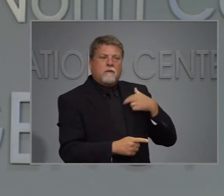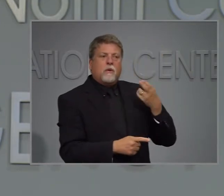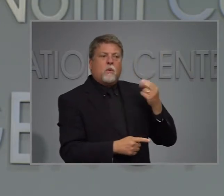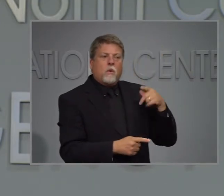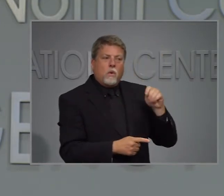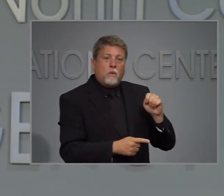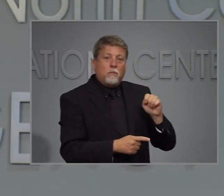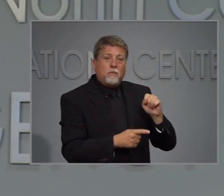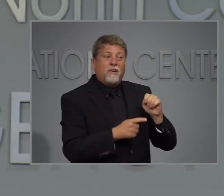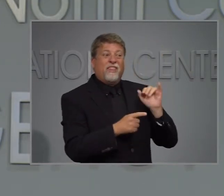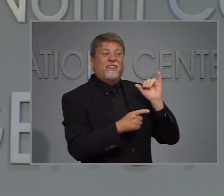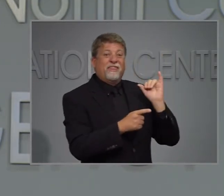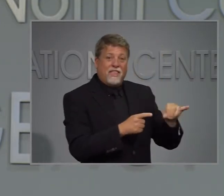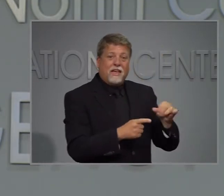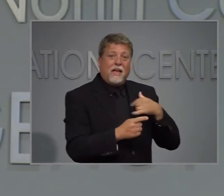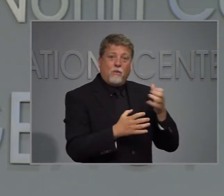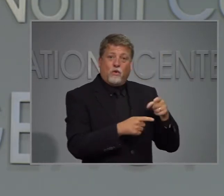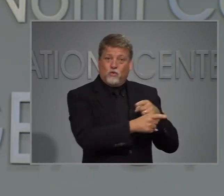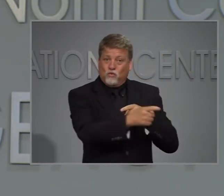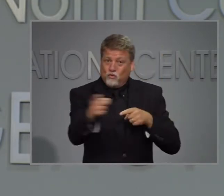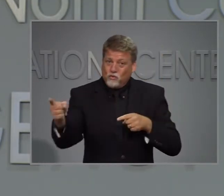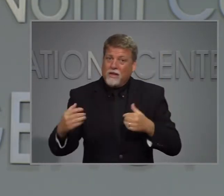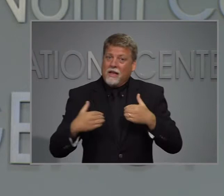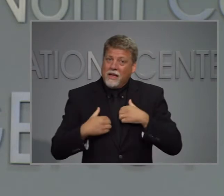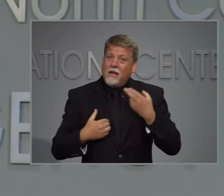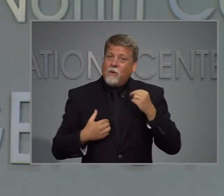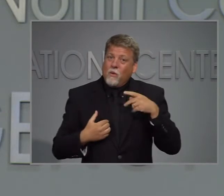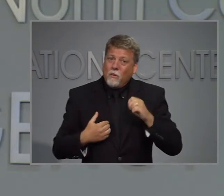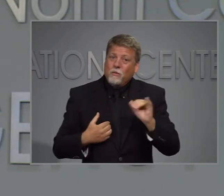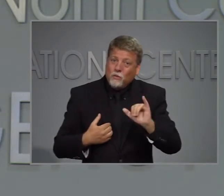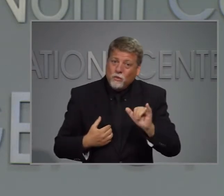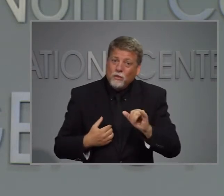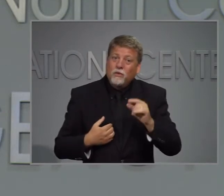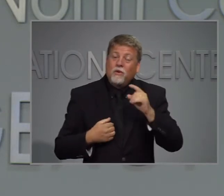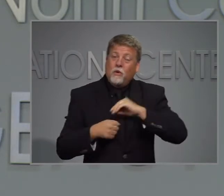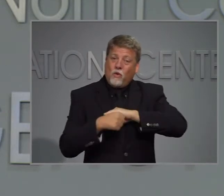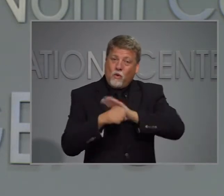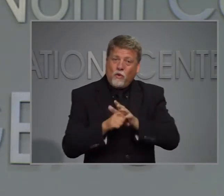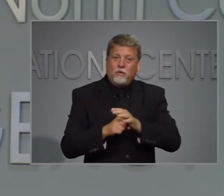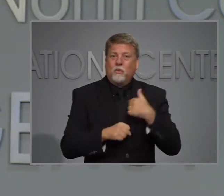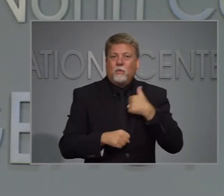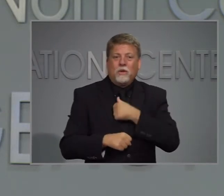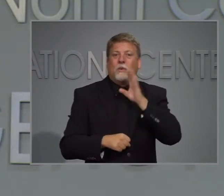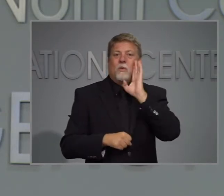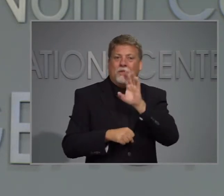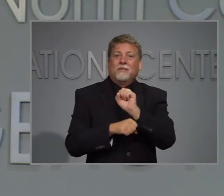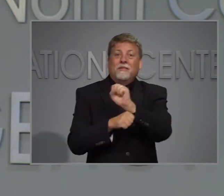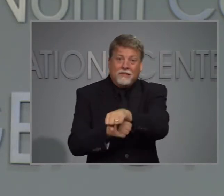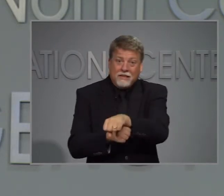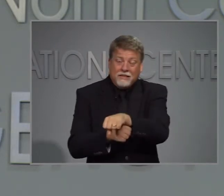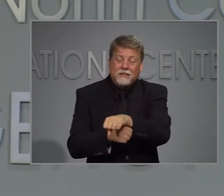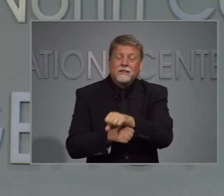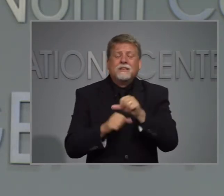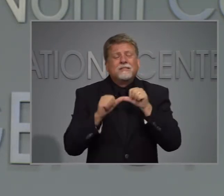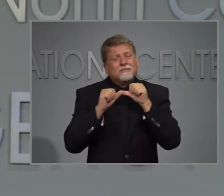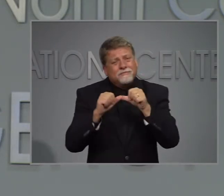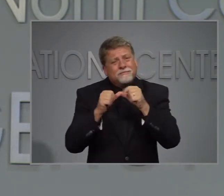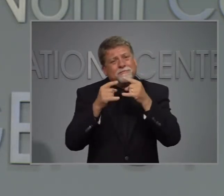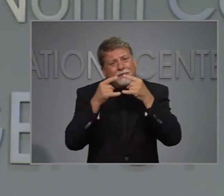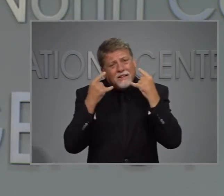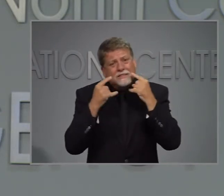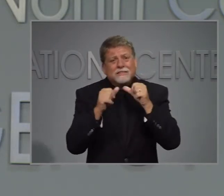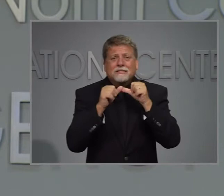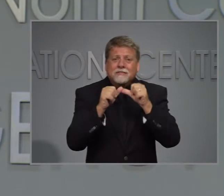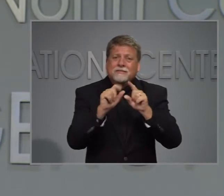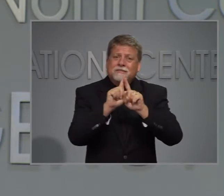un sólido futuro nos mantendrá avanzando. Mantenga la esperanza, continúe llevando la mascarilla y sepa que estos